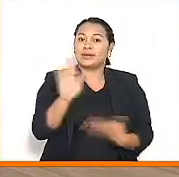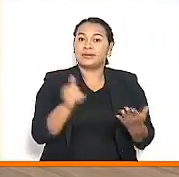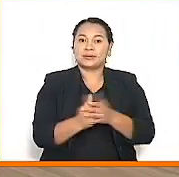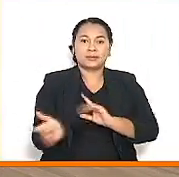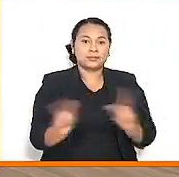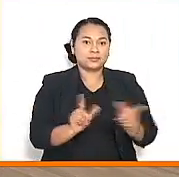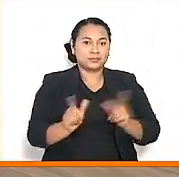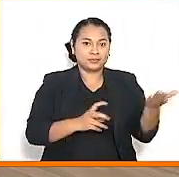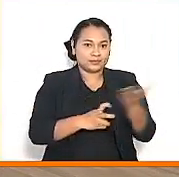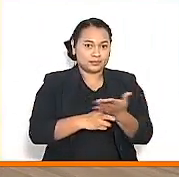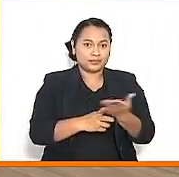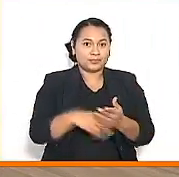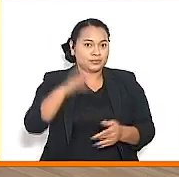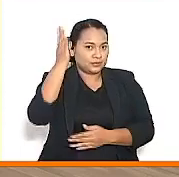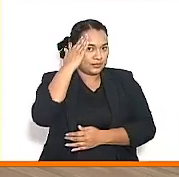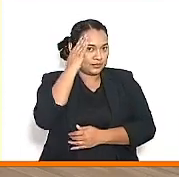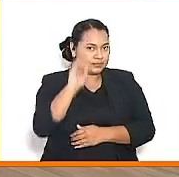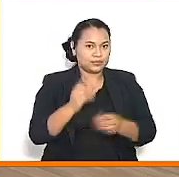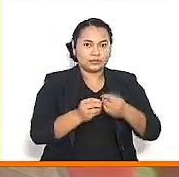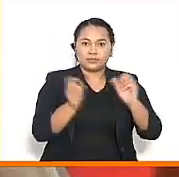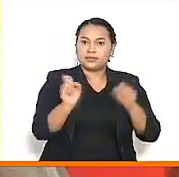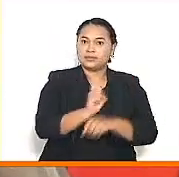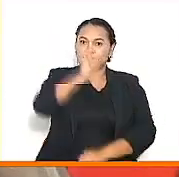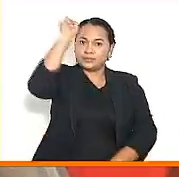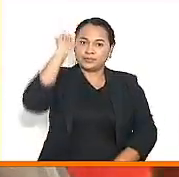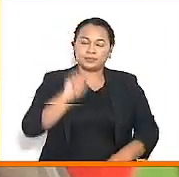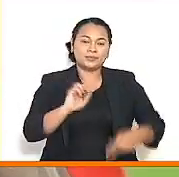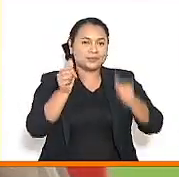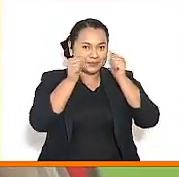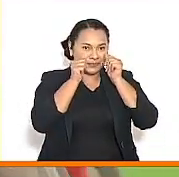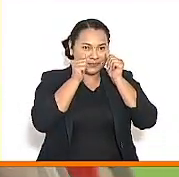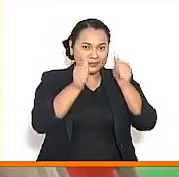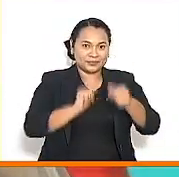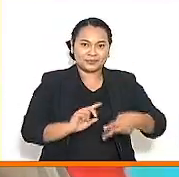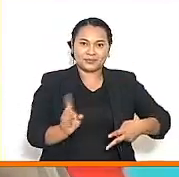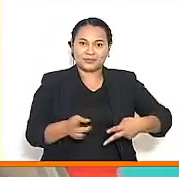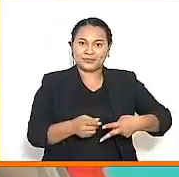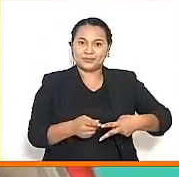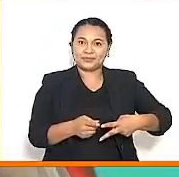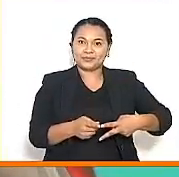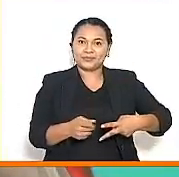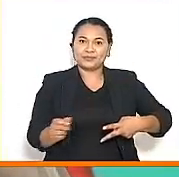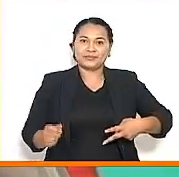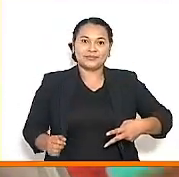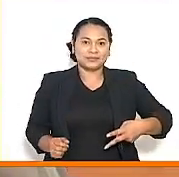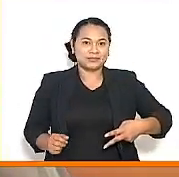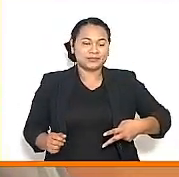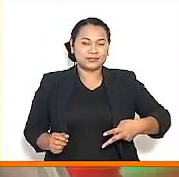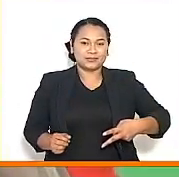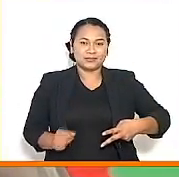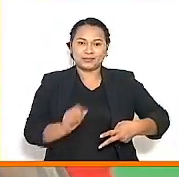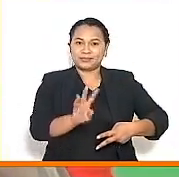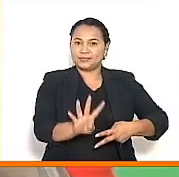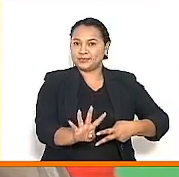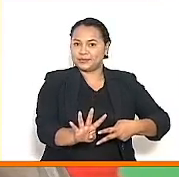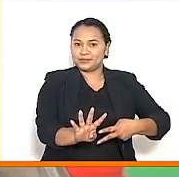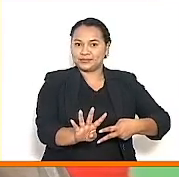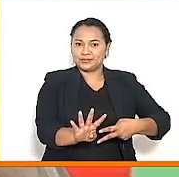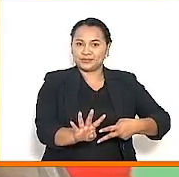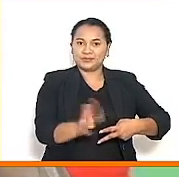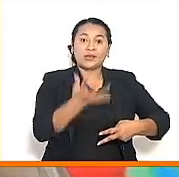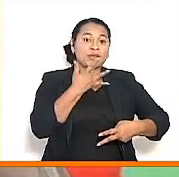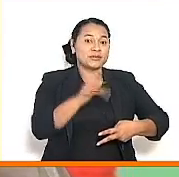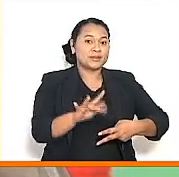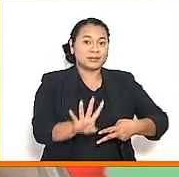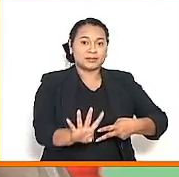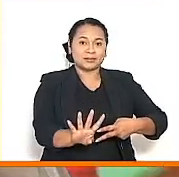tu boleto en mano. Te viene tu primer tumor ganador, tu primer dígito, atentos, porque este es 4, segundo dígito,